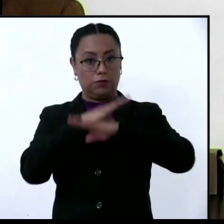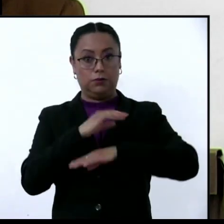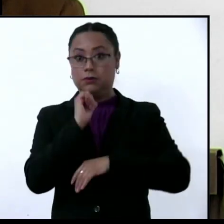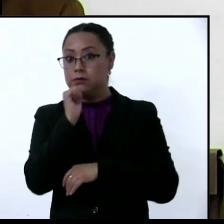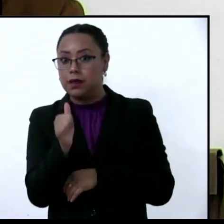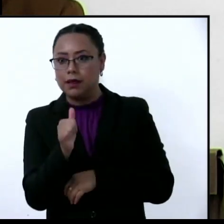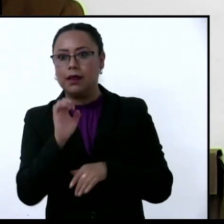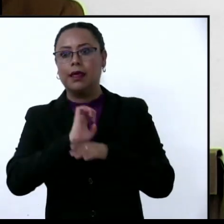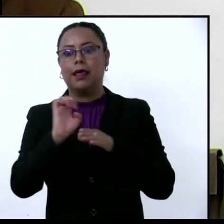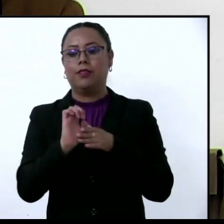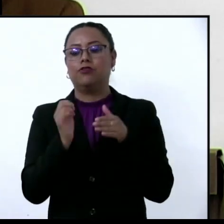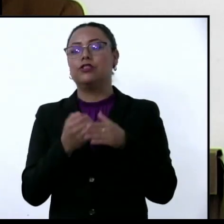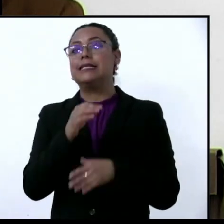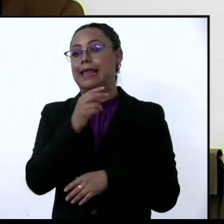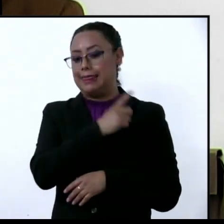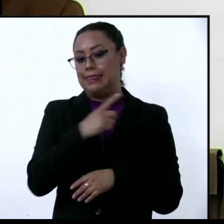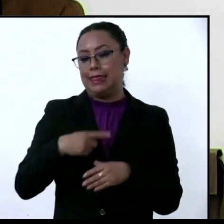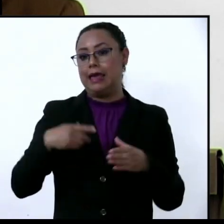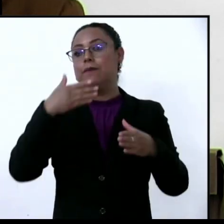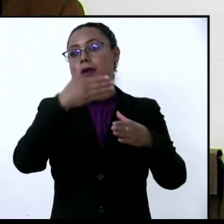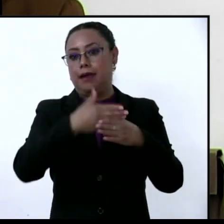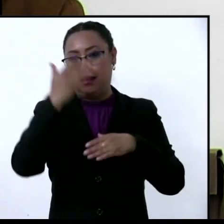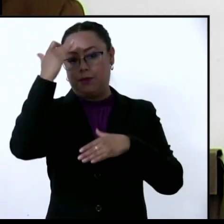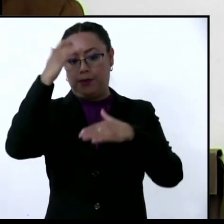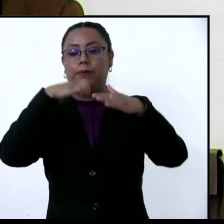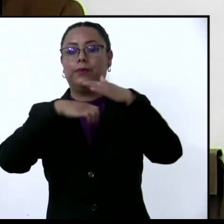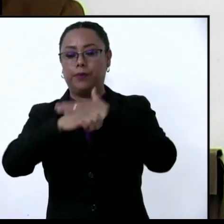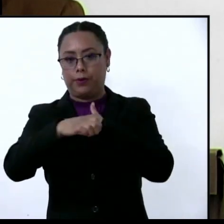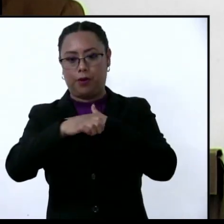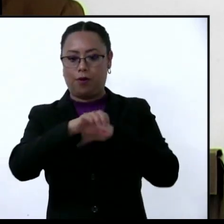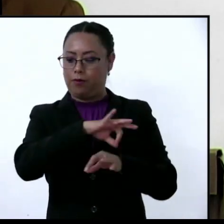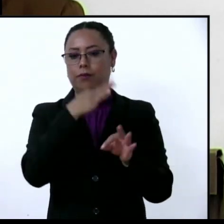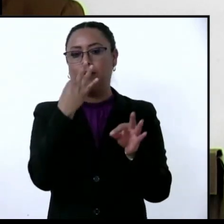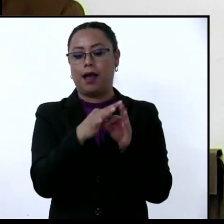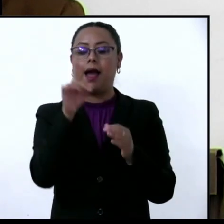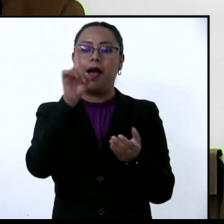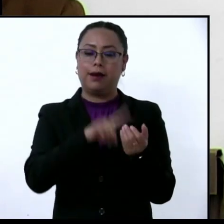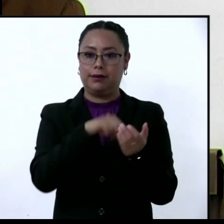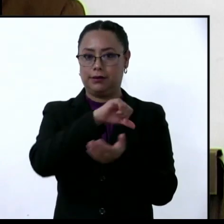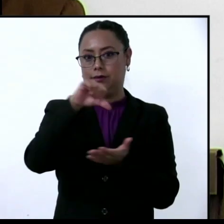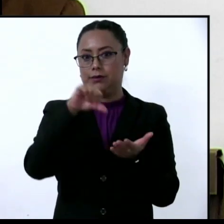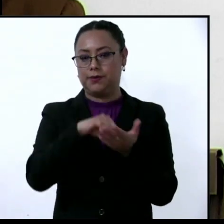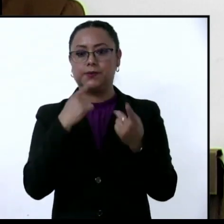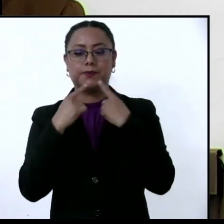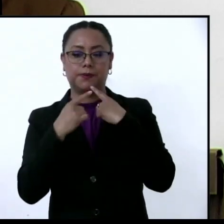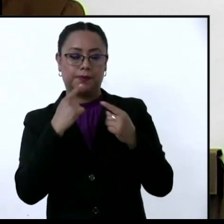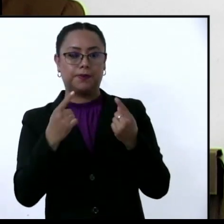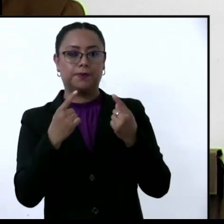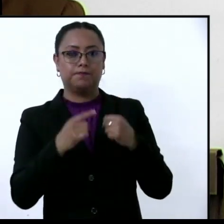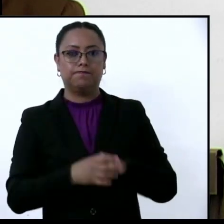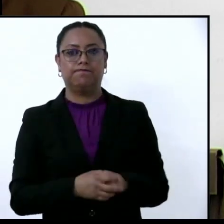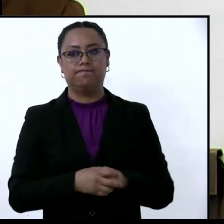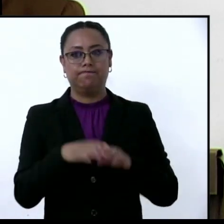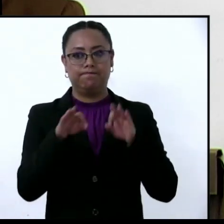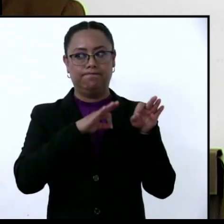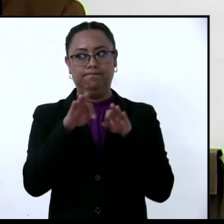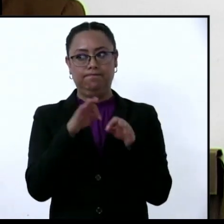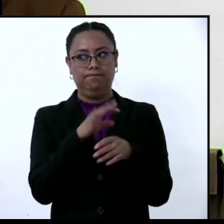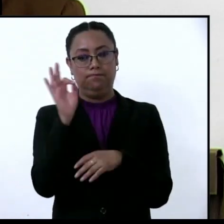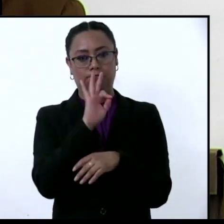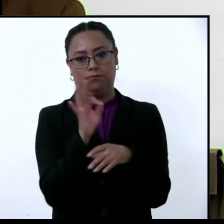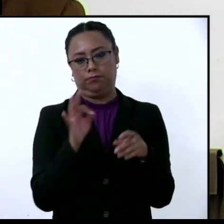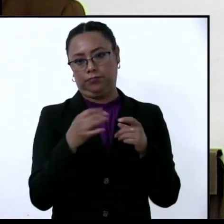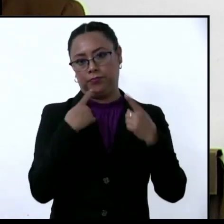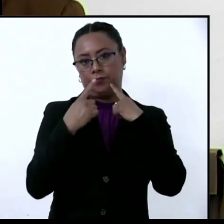etapa prejudicial obligatoria, prejudicial conciliatoria ante el Centro de Conciliación Laboral. En caso de no lograr una conciliación